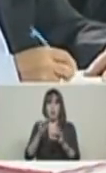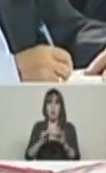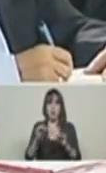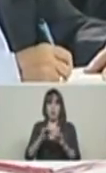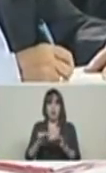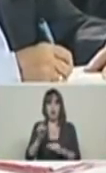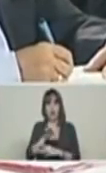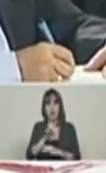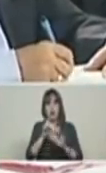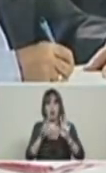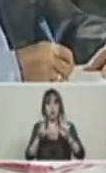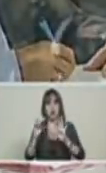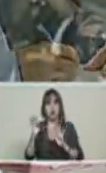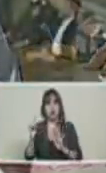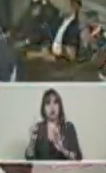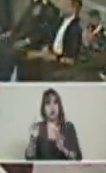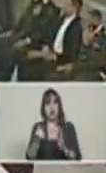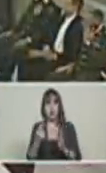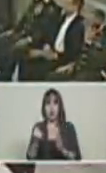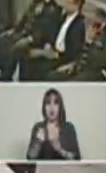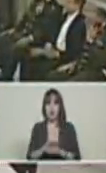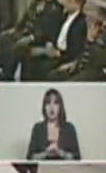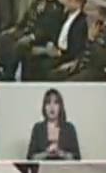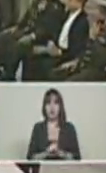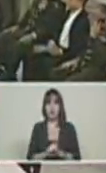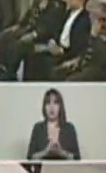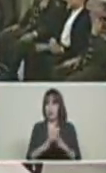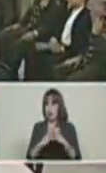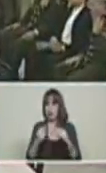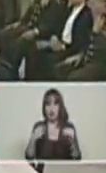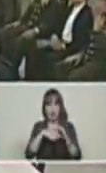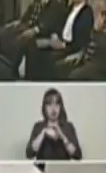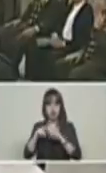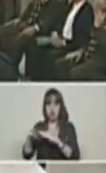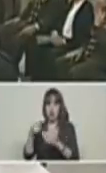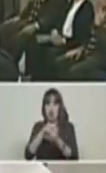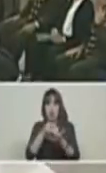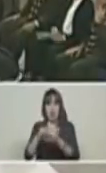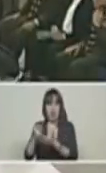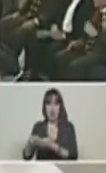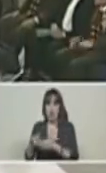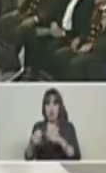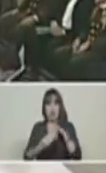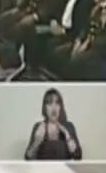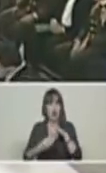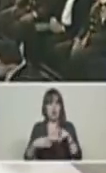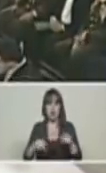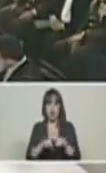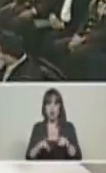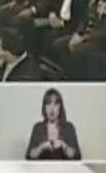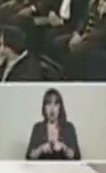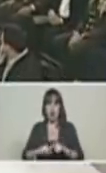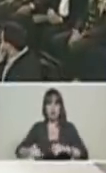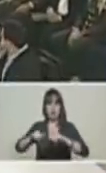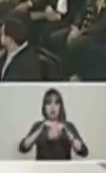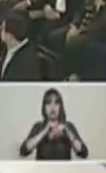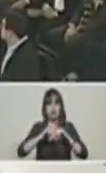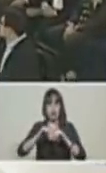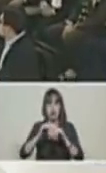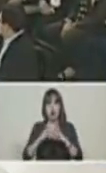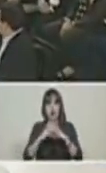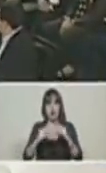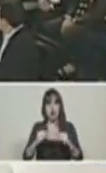1.800 bolívares, para todos los ingresos básicos, salario mínimo,